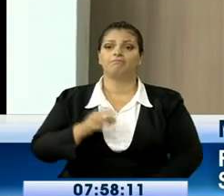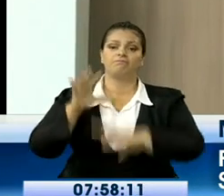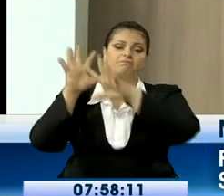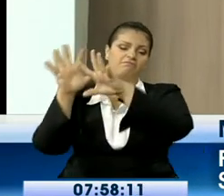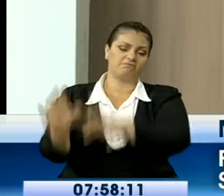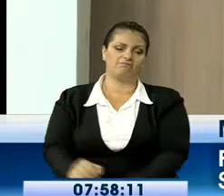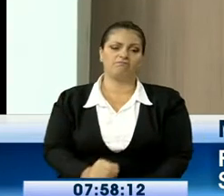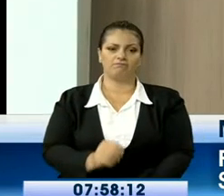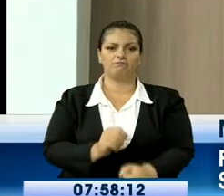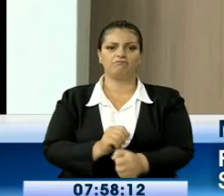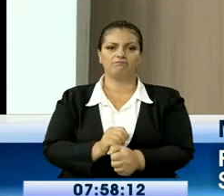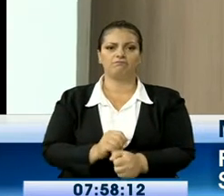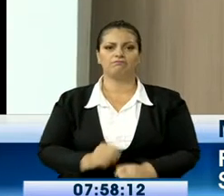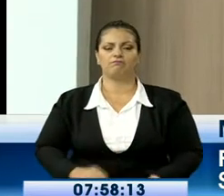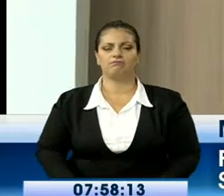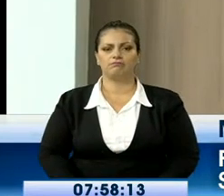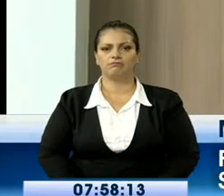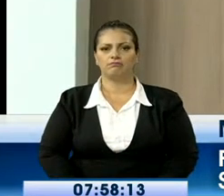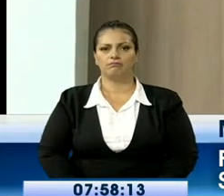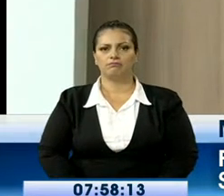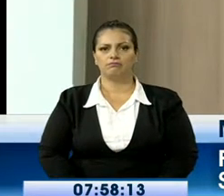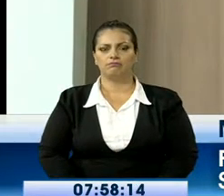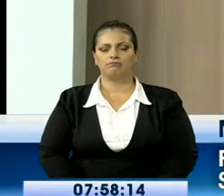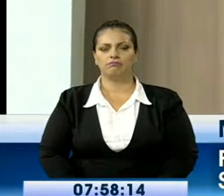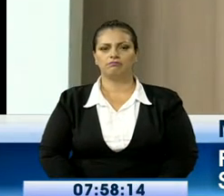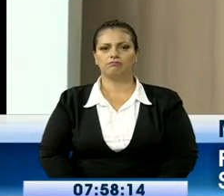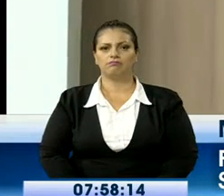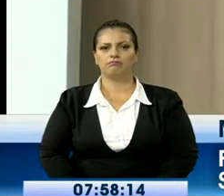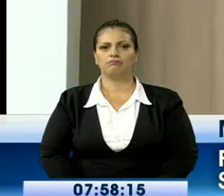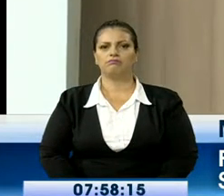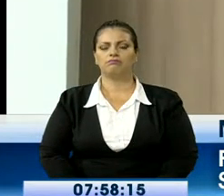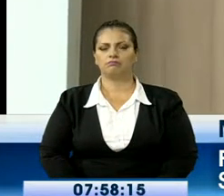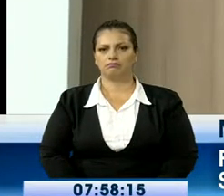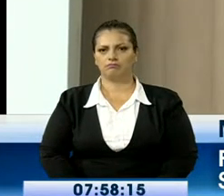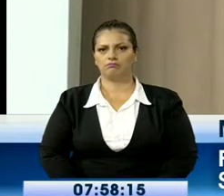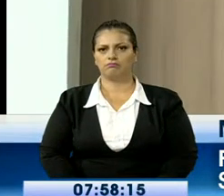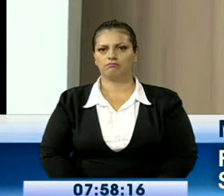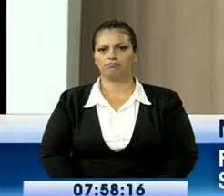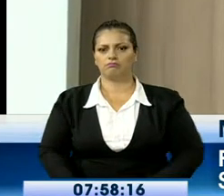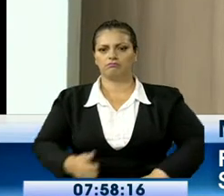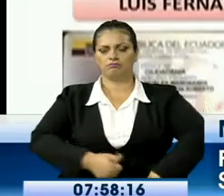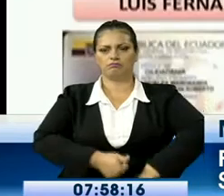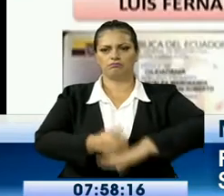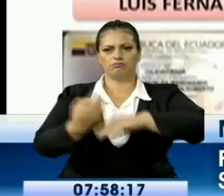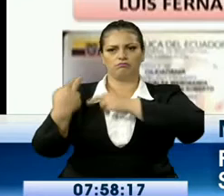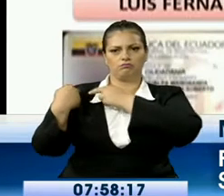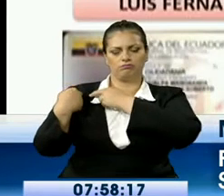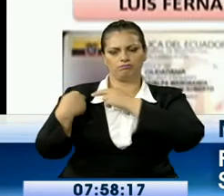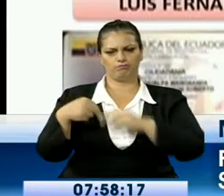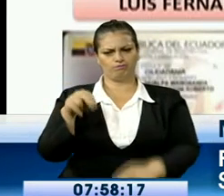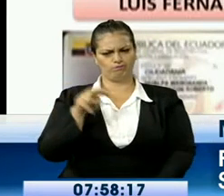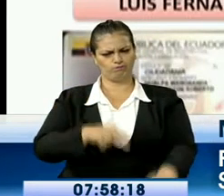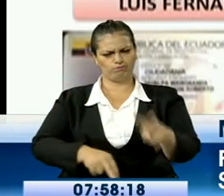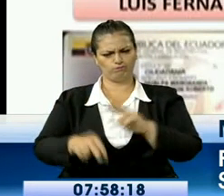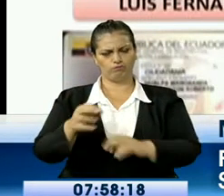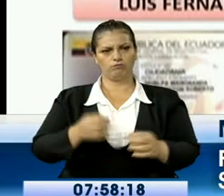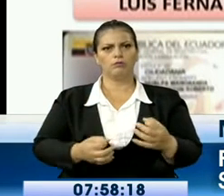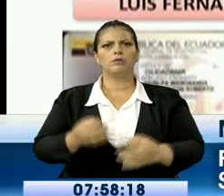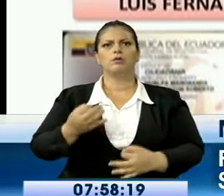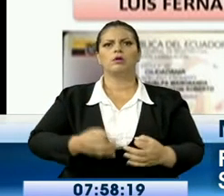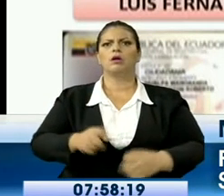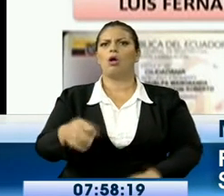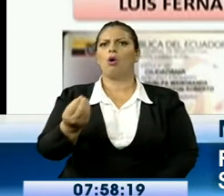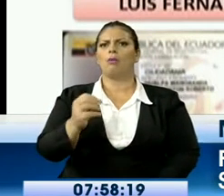es neutralizado dicho sujeto para luego ser también capturado y puesto a órdenes de la autoridad competente. Luis Fernando S., de 21 años de edad,